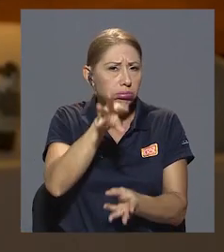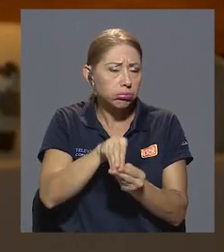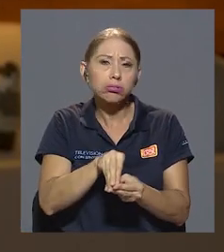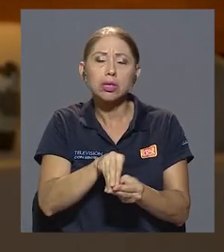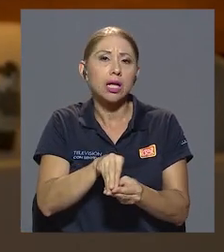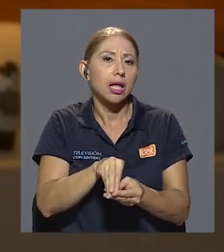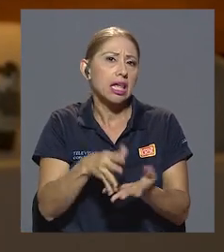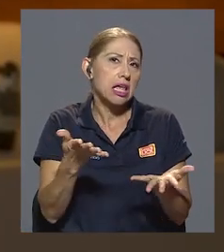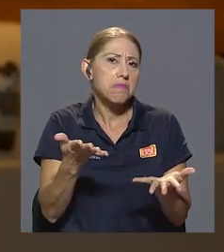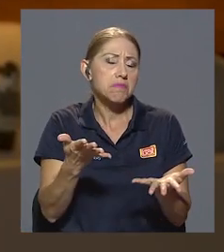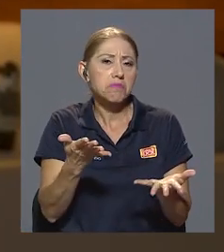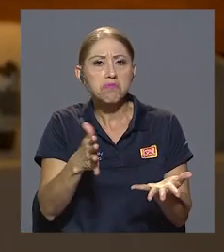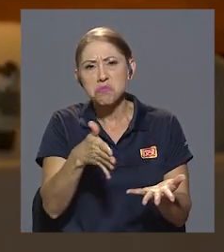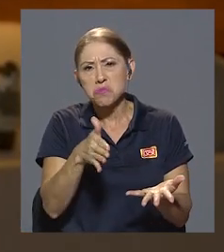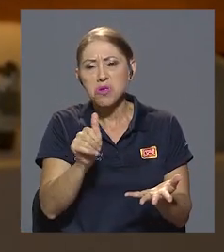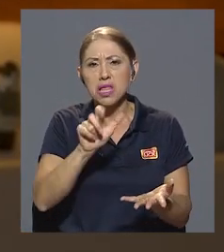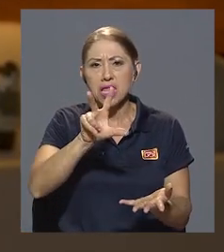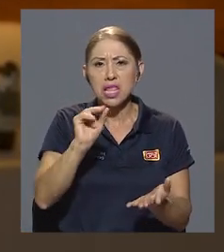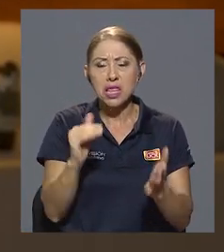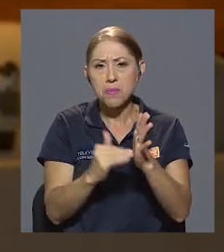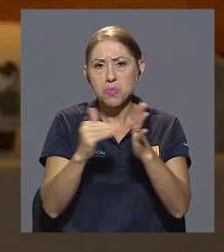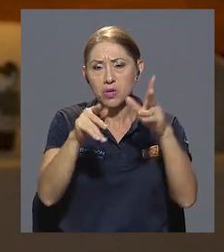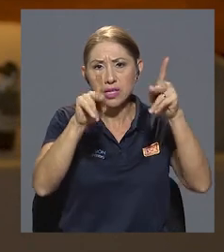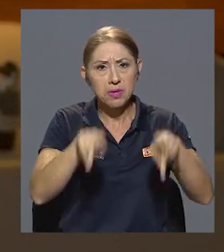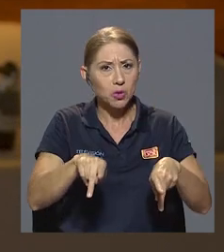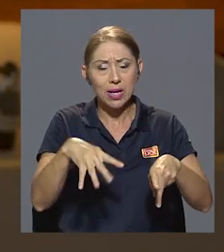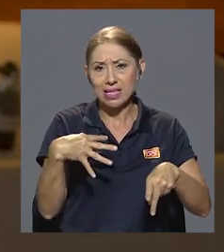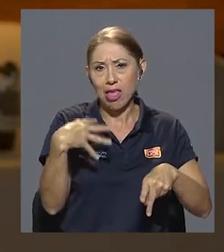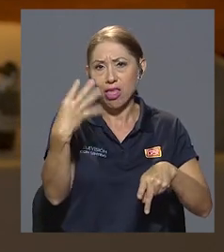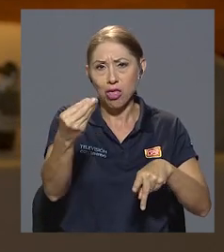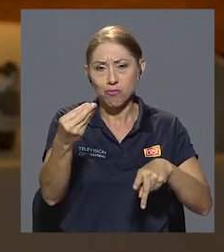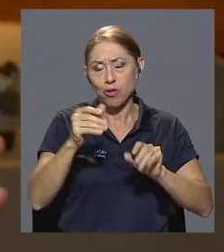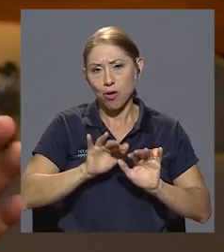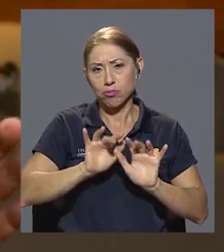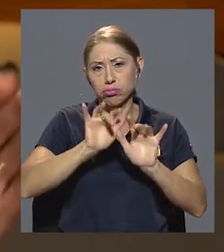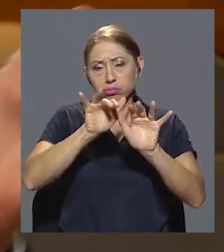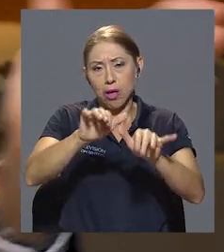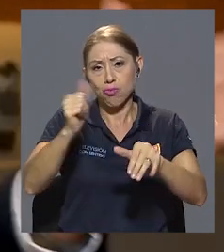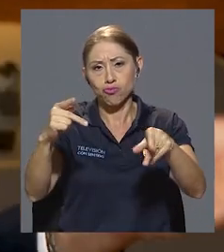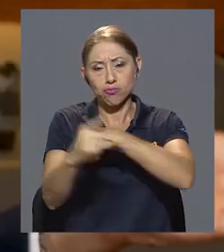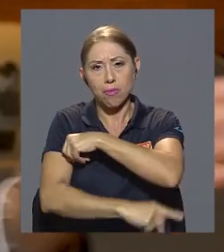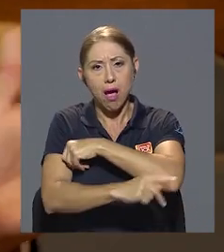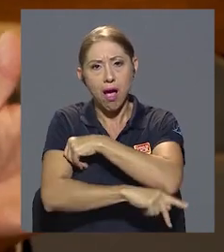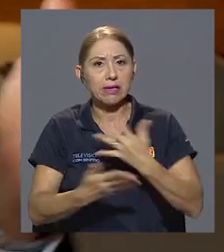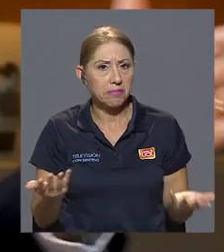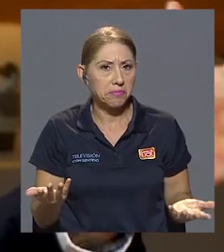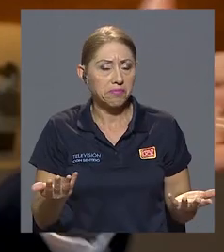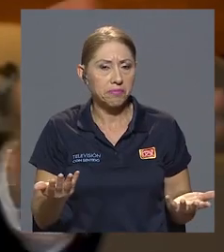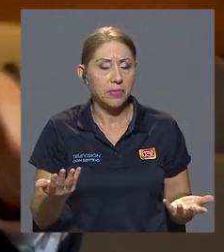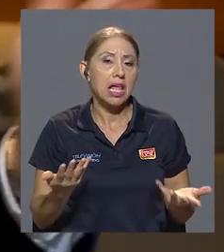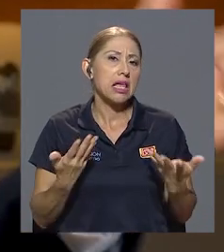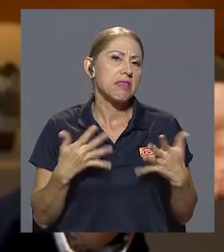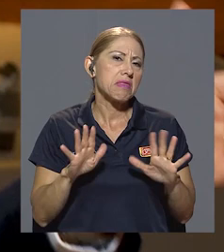muy general que emigraron alrededor de 30 millones de personas en lo que va te